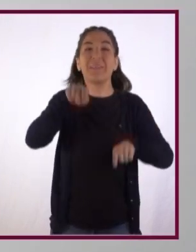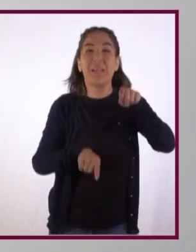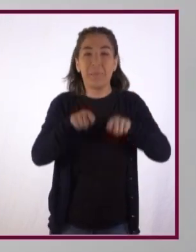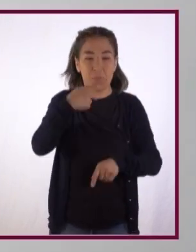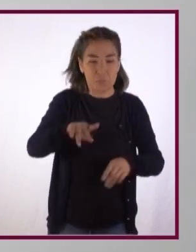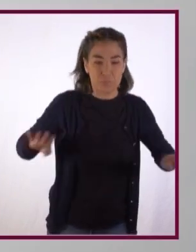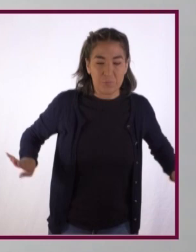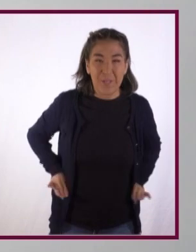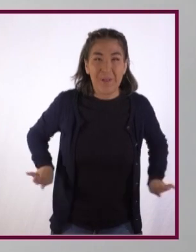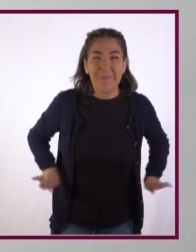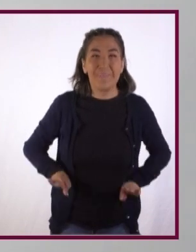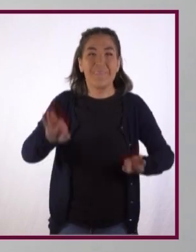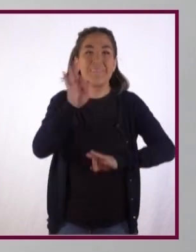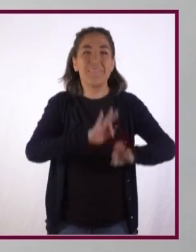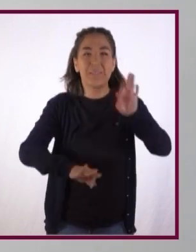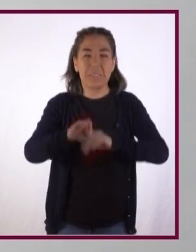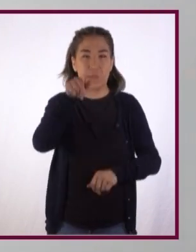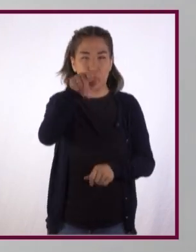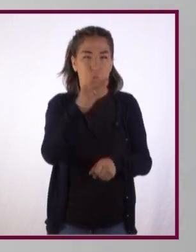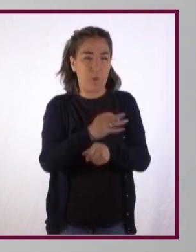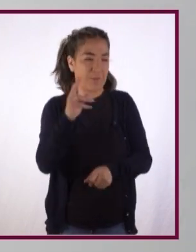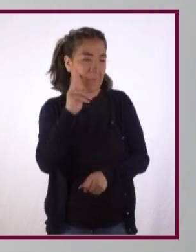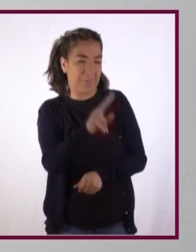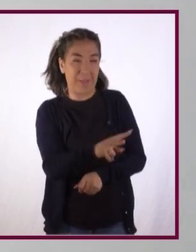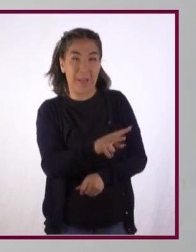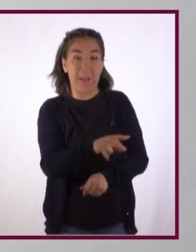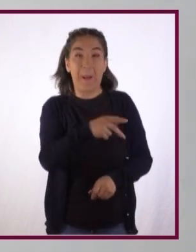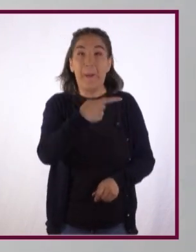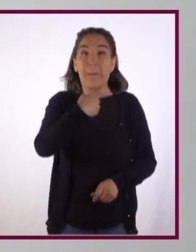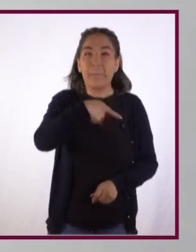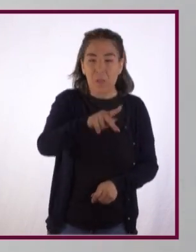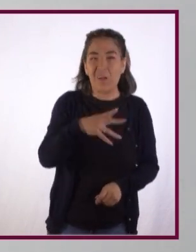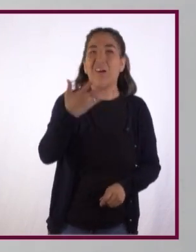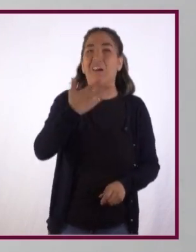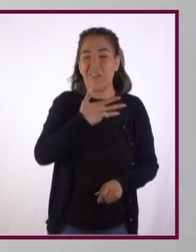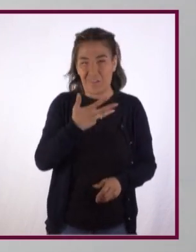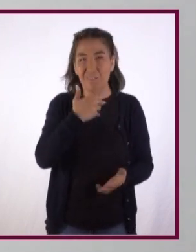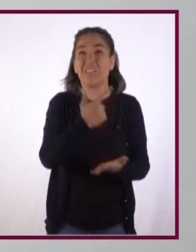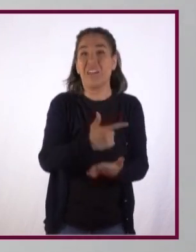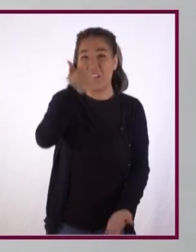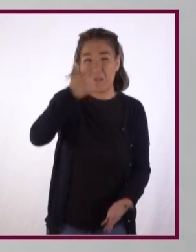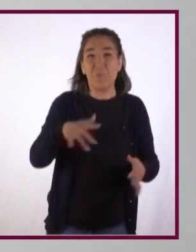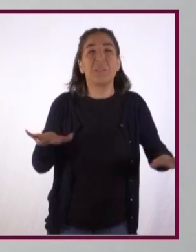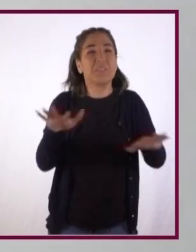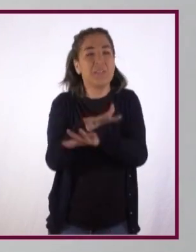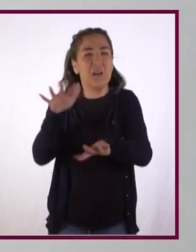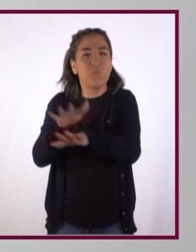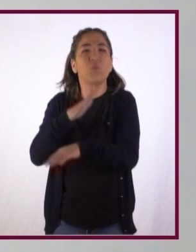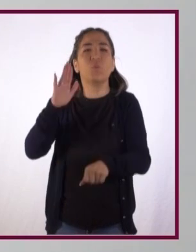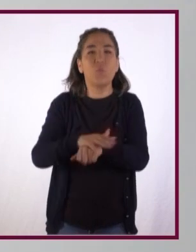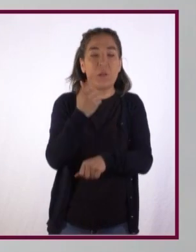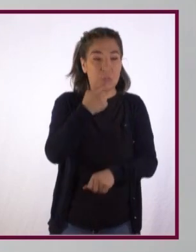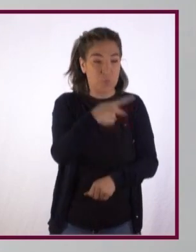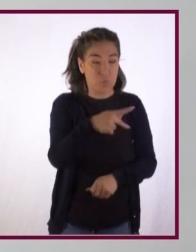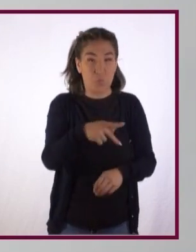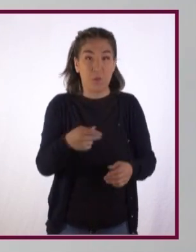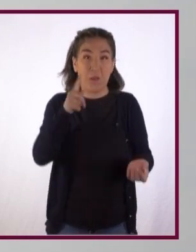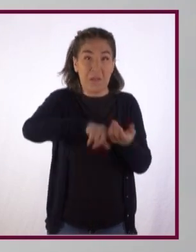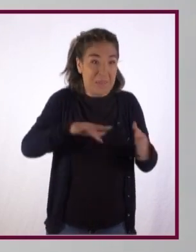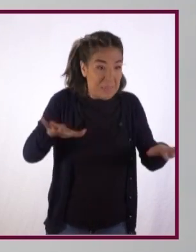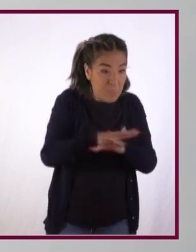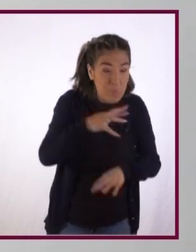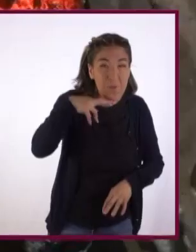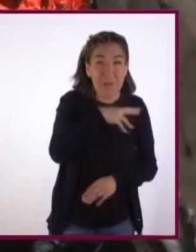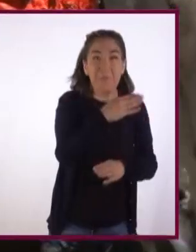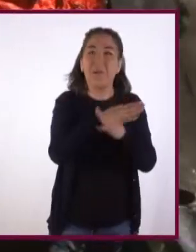Dependiendo de la propiedad física que estemos observando, pero puede haber alteraciones graves porque la materia no puede cambiar